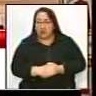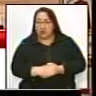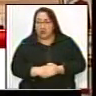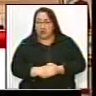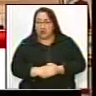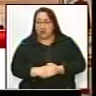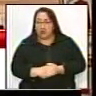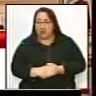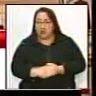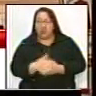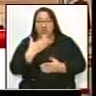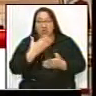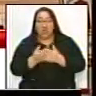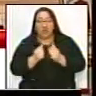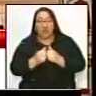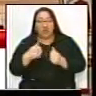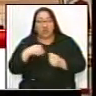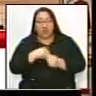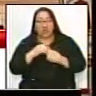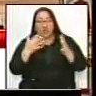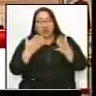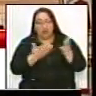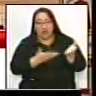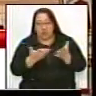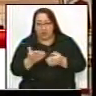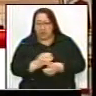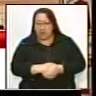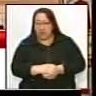Muchas gracias, está con nosotros, un aplauso para ella, que